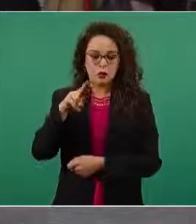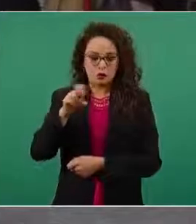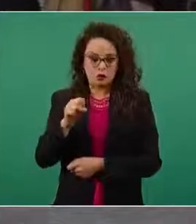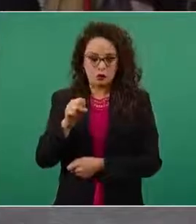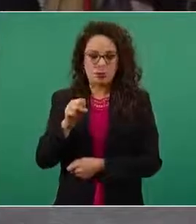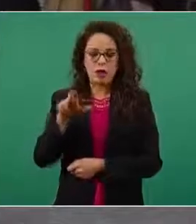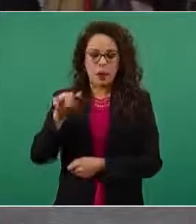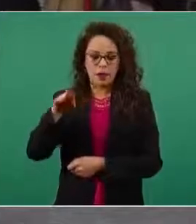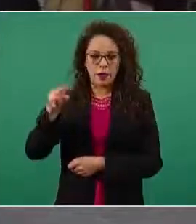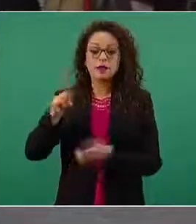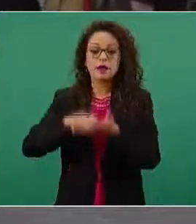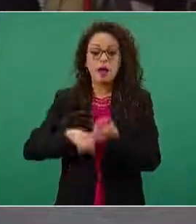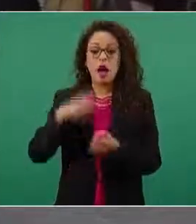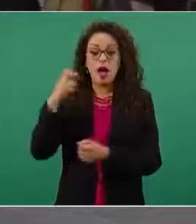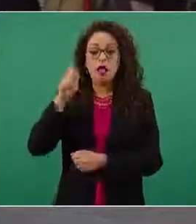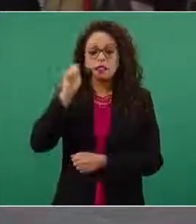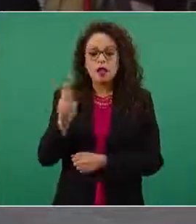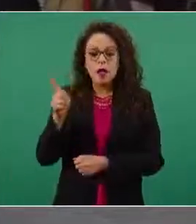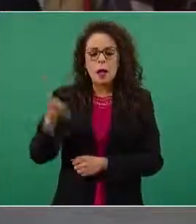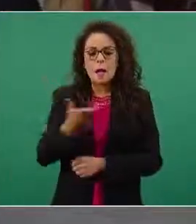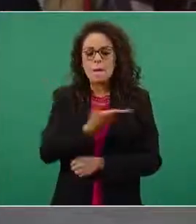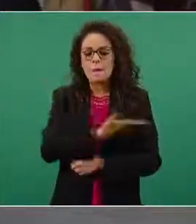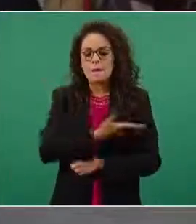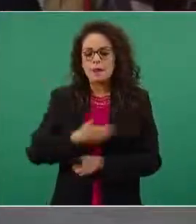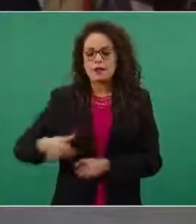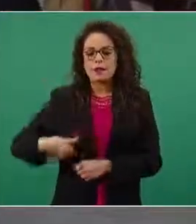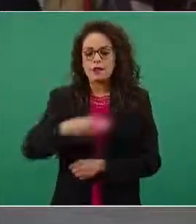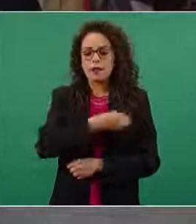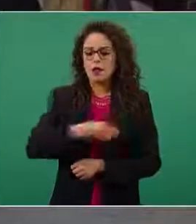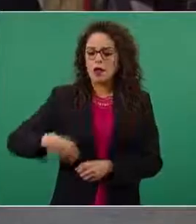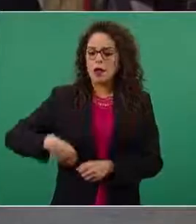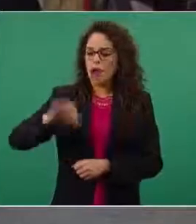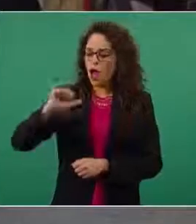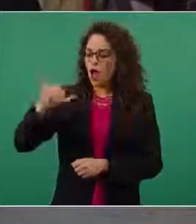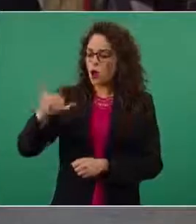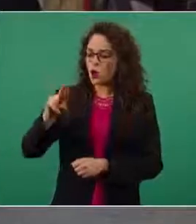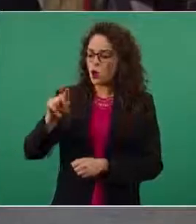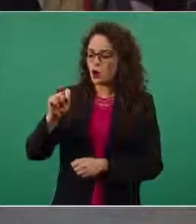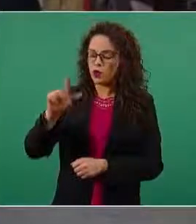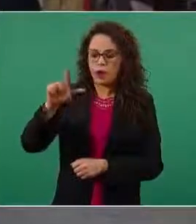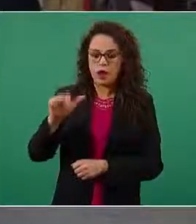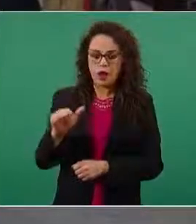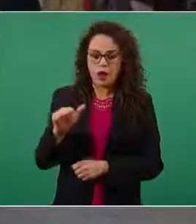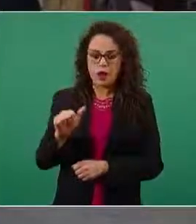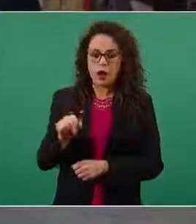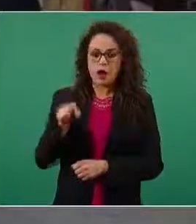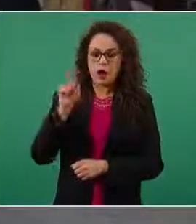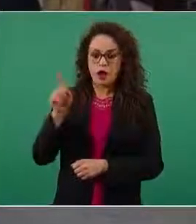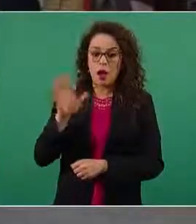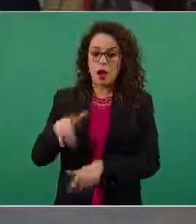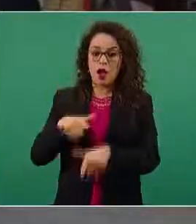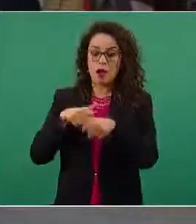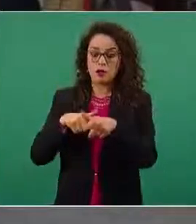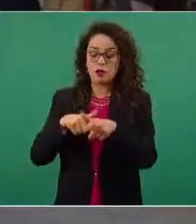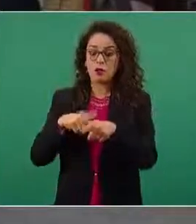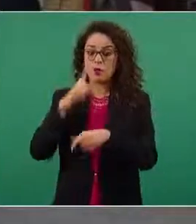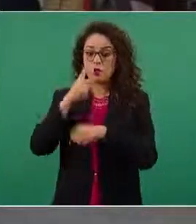la entrevista con el presidente municipal de Ayutla, que tienen por usos y costumbres un año de